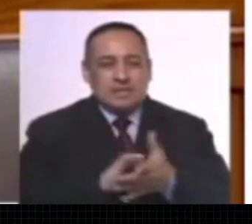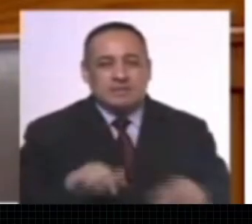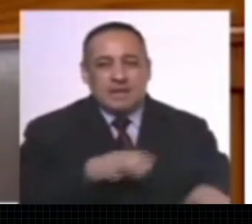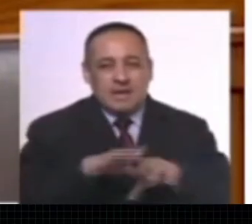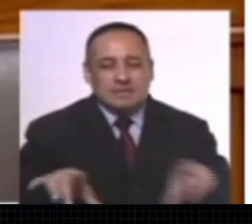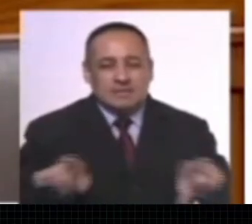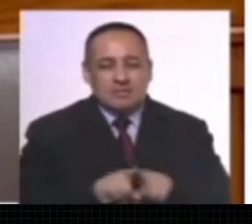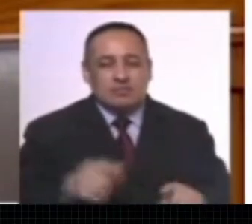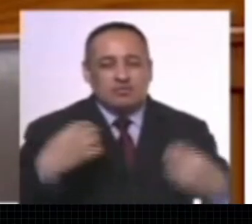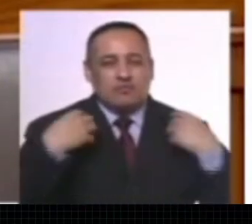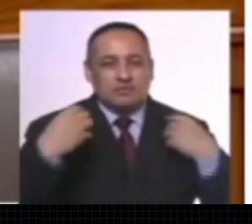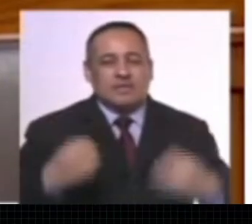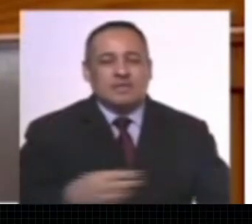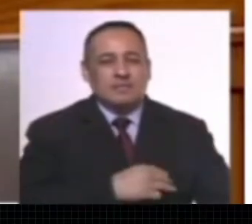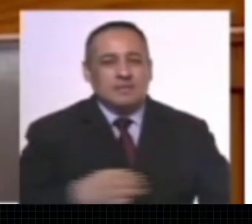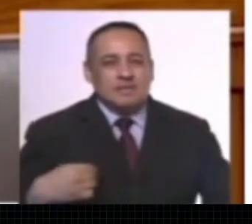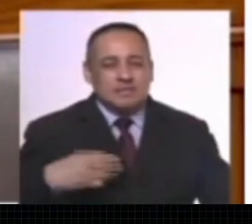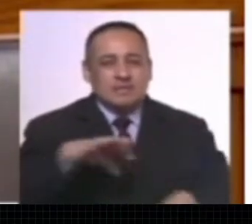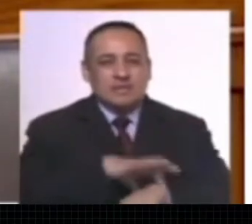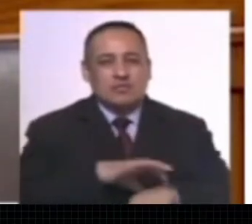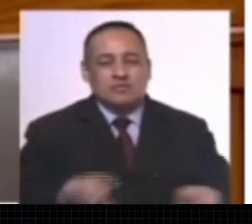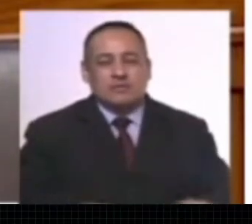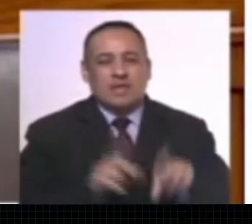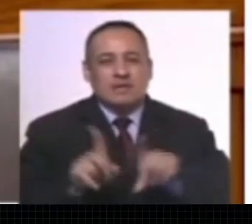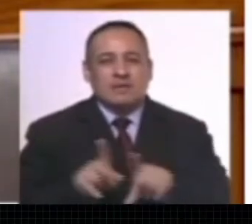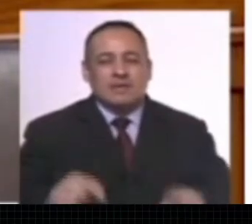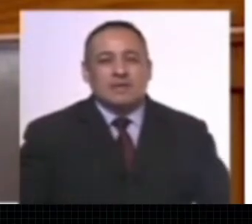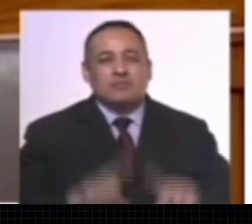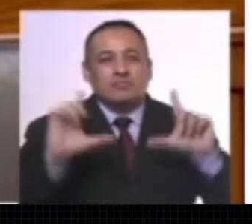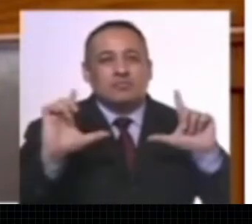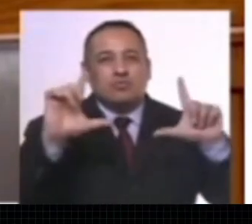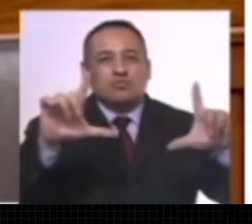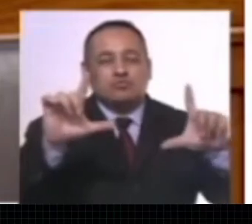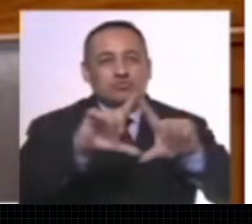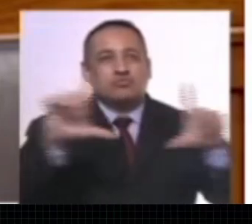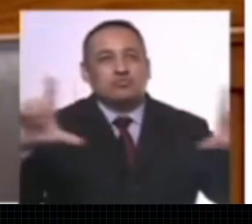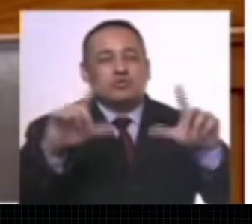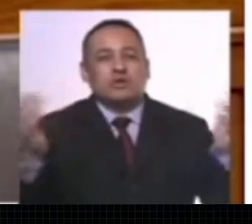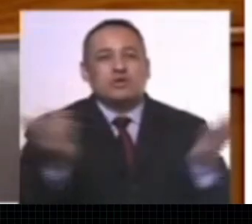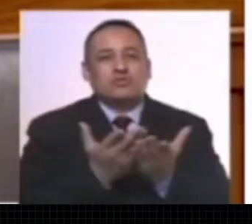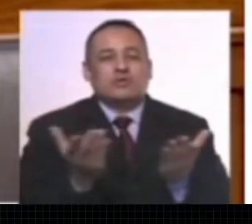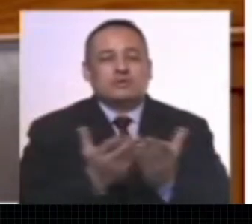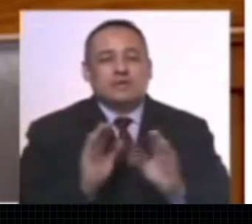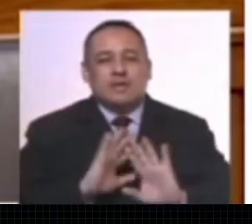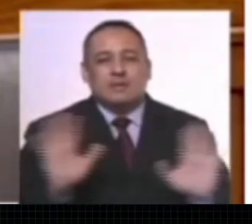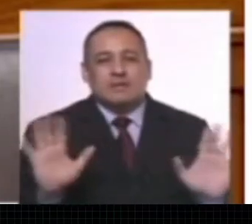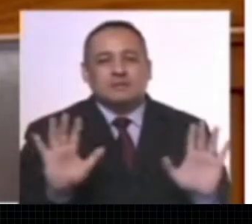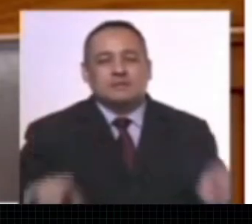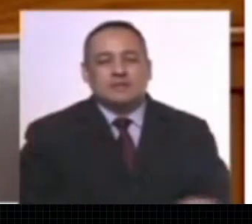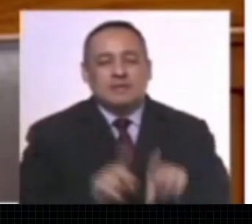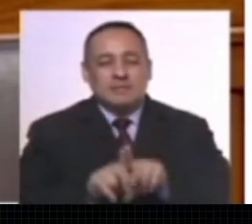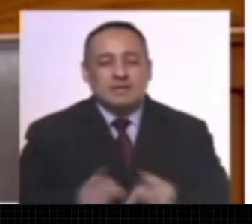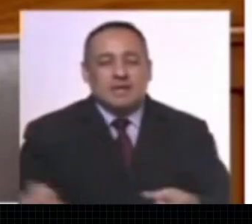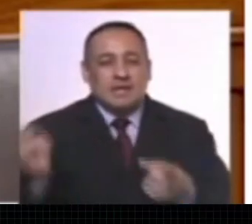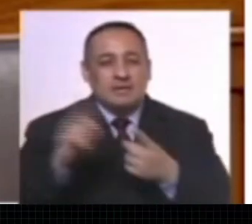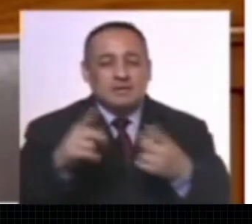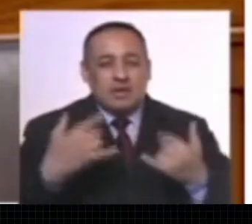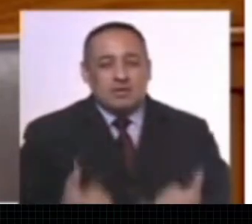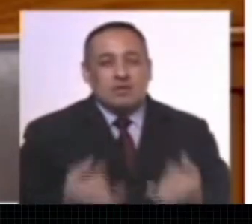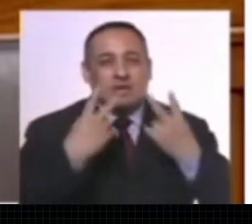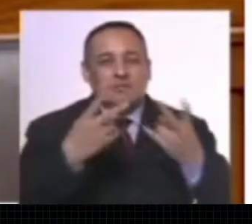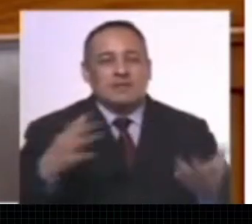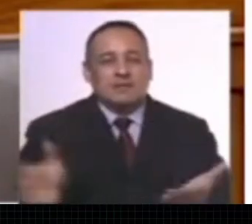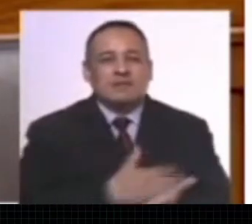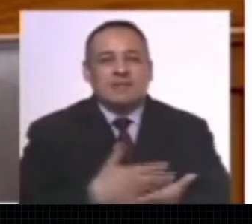su despacho de ministra de Salud fue colgar sus maestrías y doctorados, que a la hora de la hora no